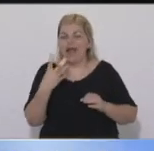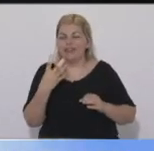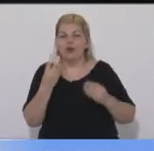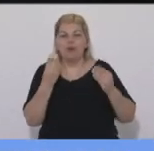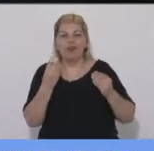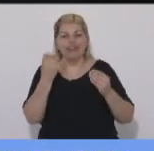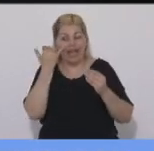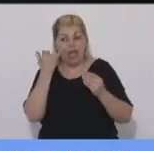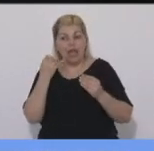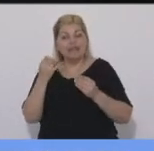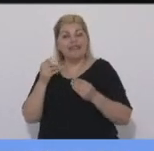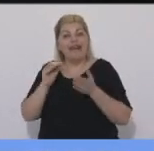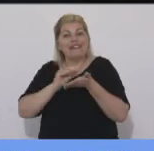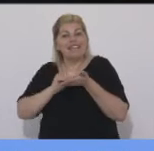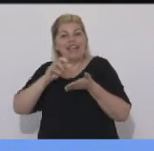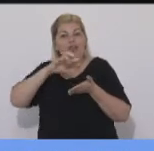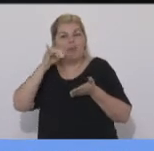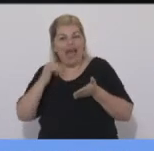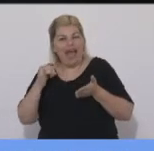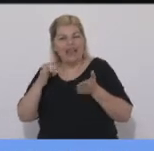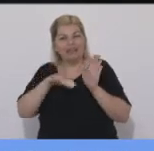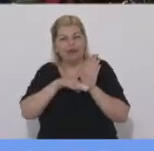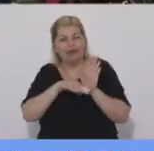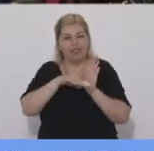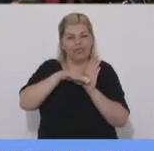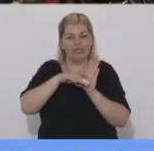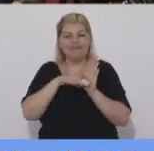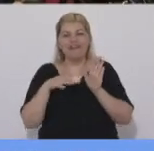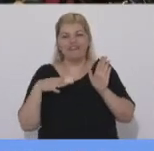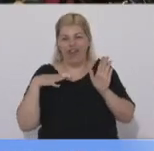el senador Pais hubo un corrimiento de artículos y eso no quedó